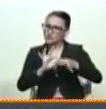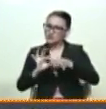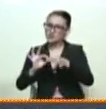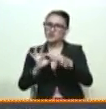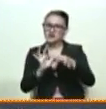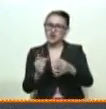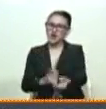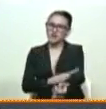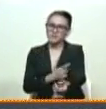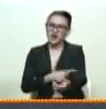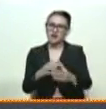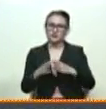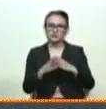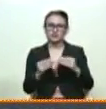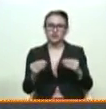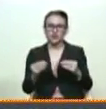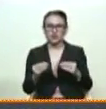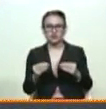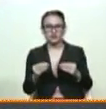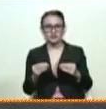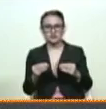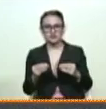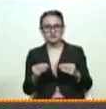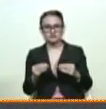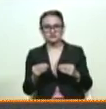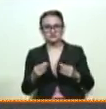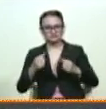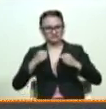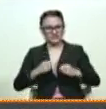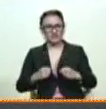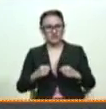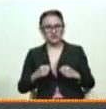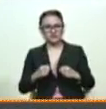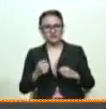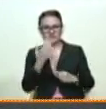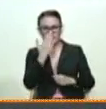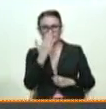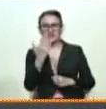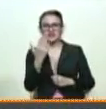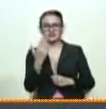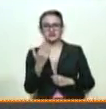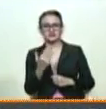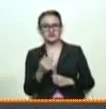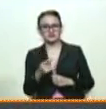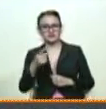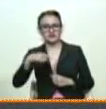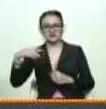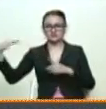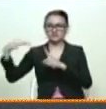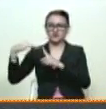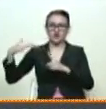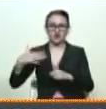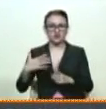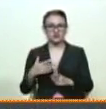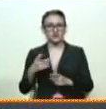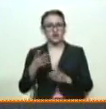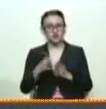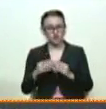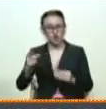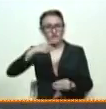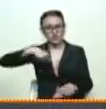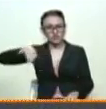como hermanos, enfrentemos con firmeza esta desdichada amenaza. Los